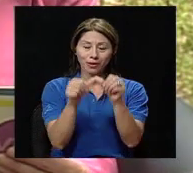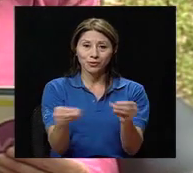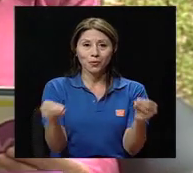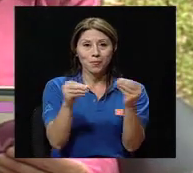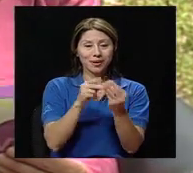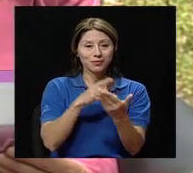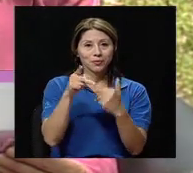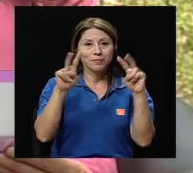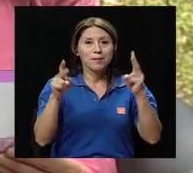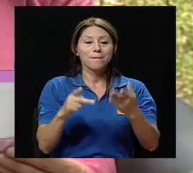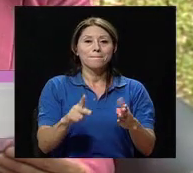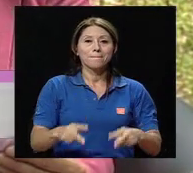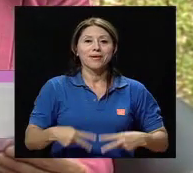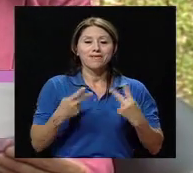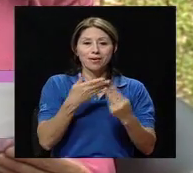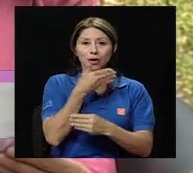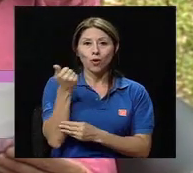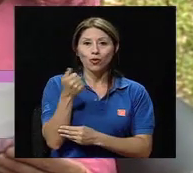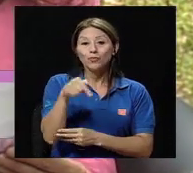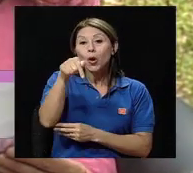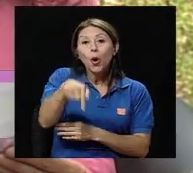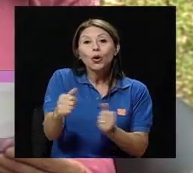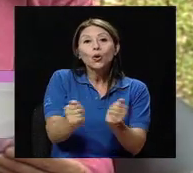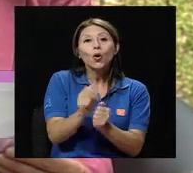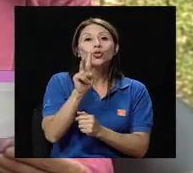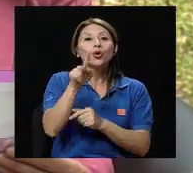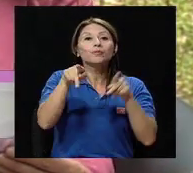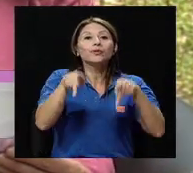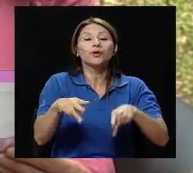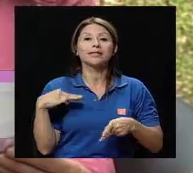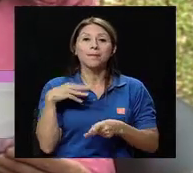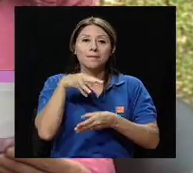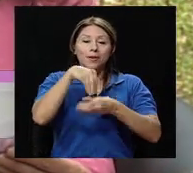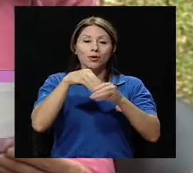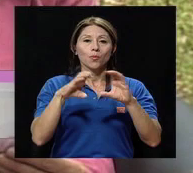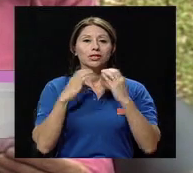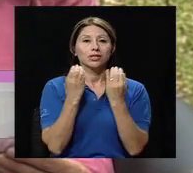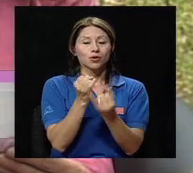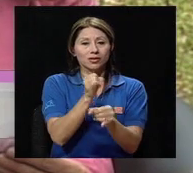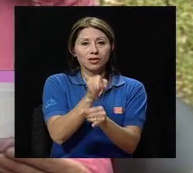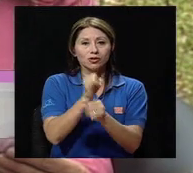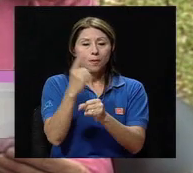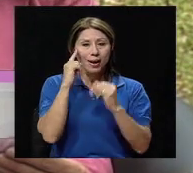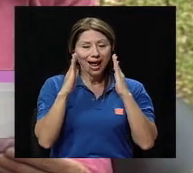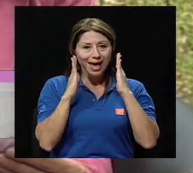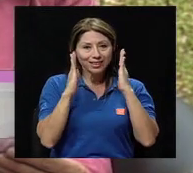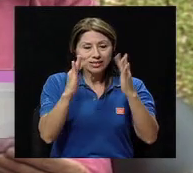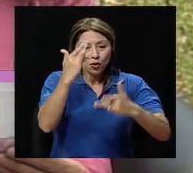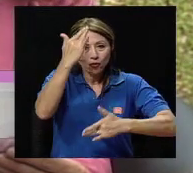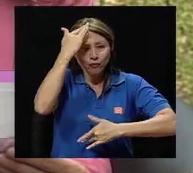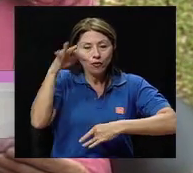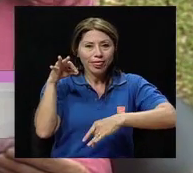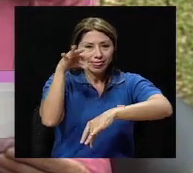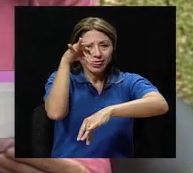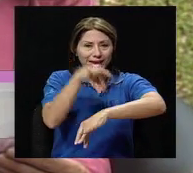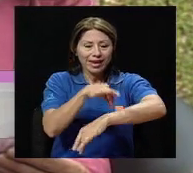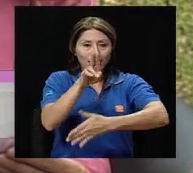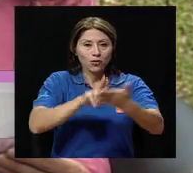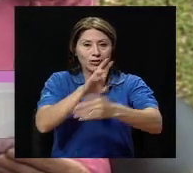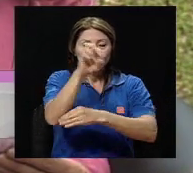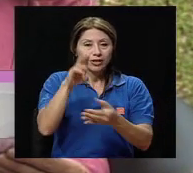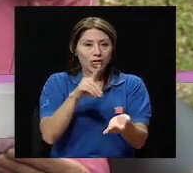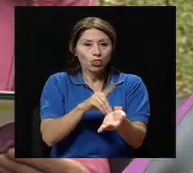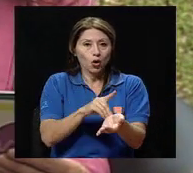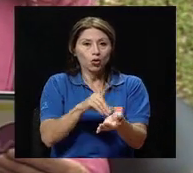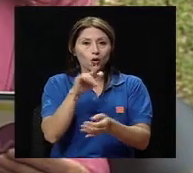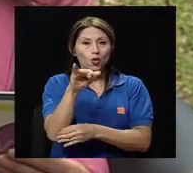Regresamos con más de Vivir Mejor y hoy estamos con dos miembros de la Comisión Institucional para la Atención del Dengue de la Universidad de Costa Rica. Se trata del